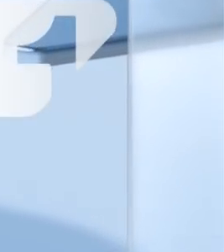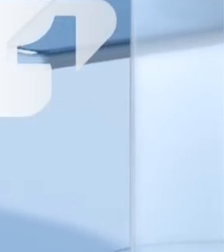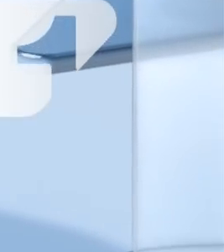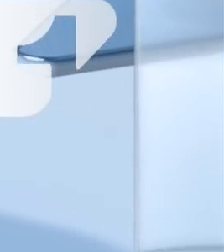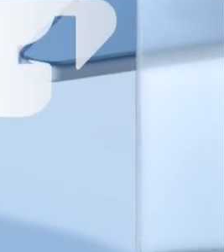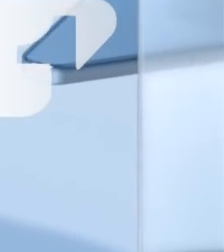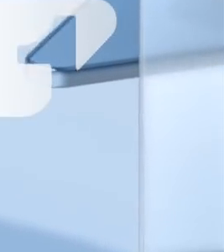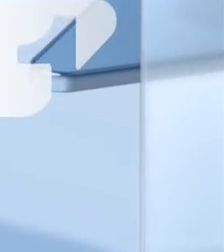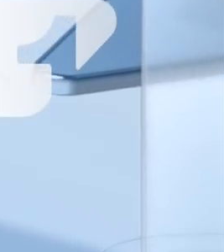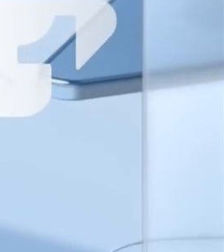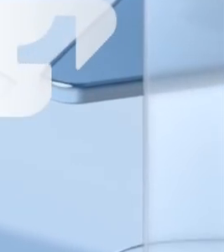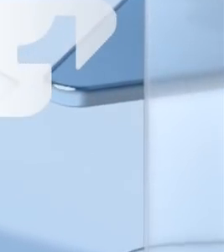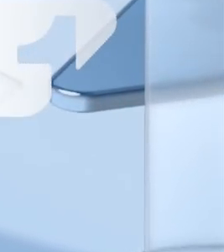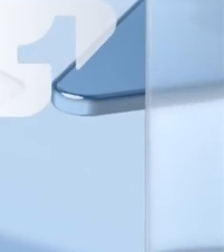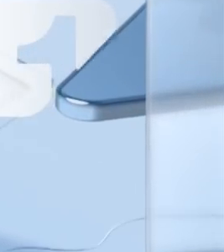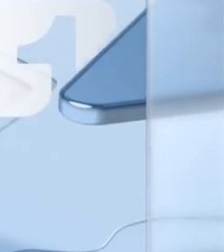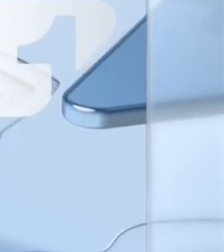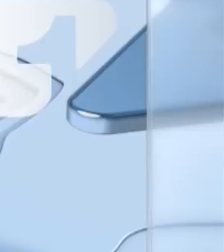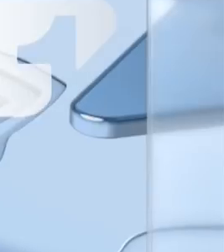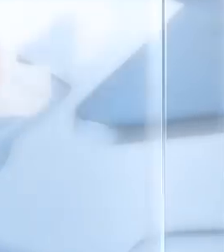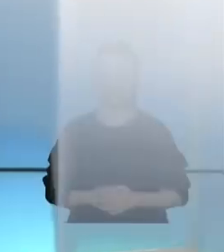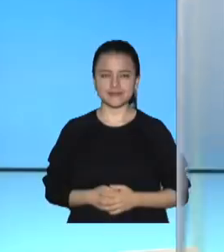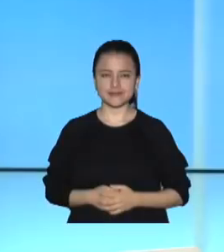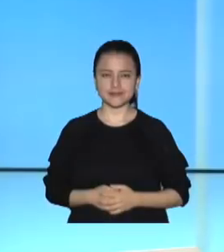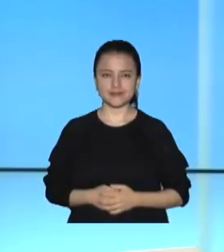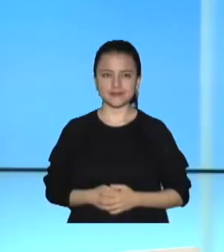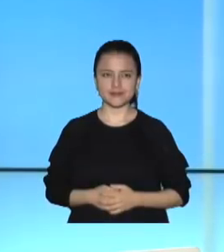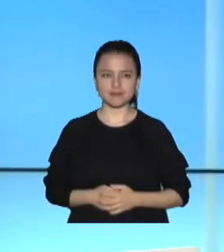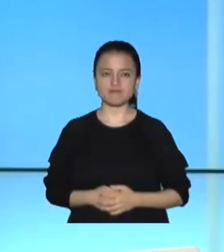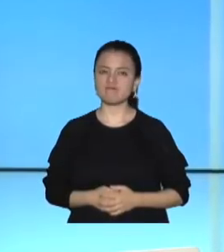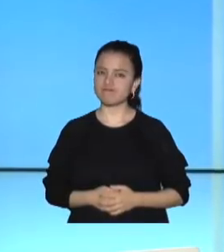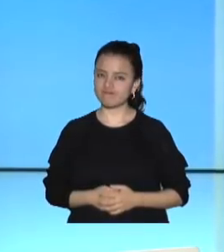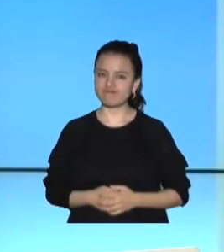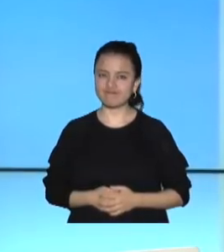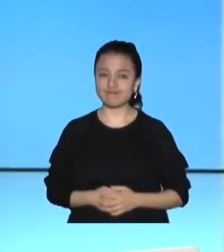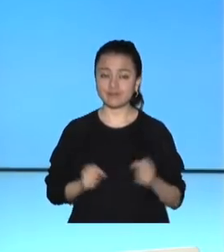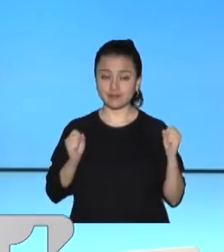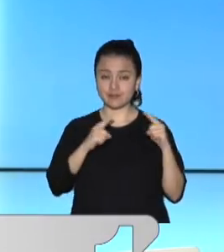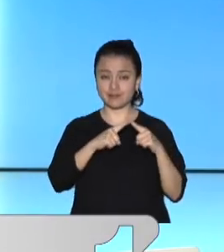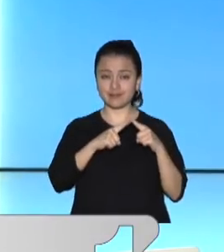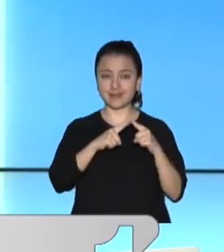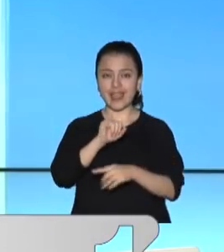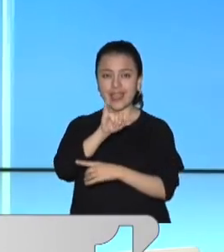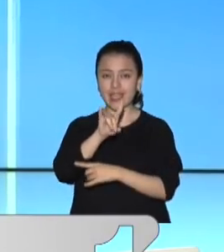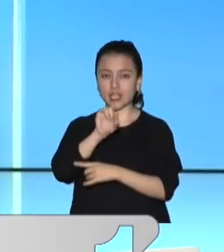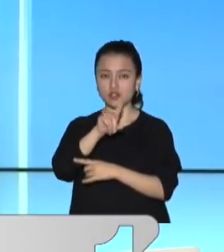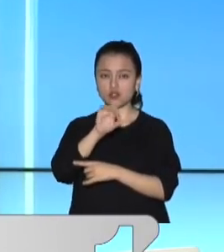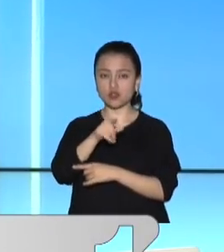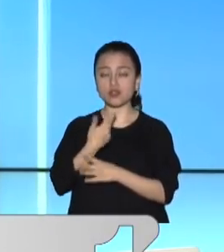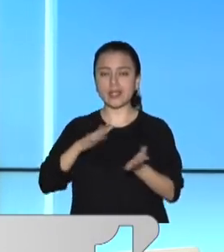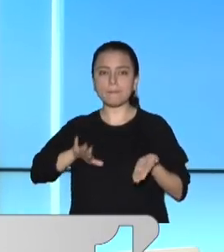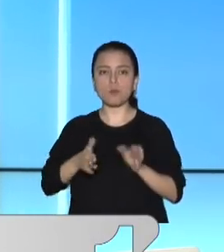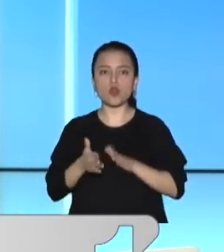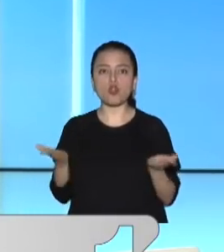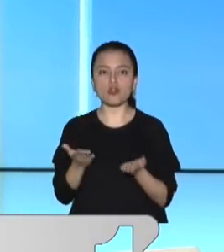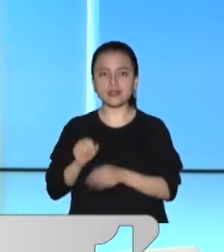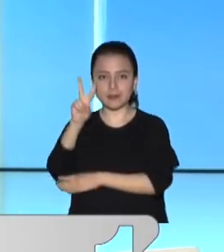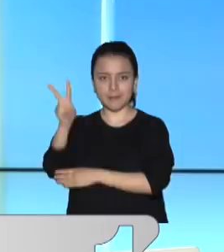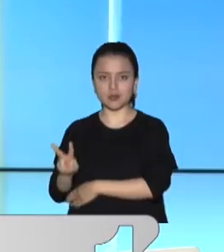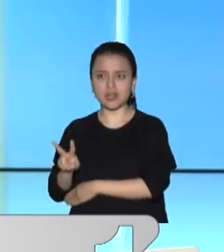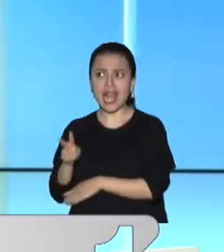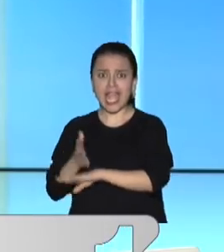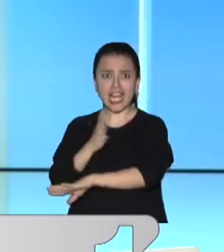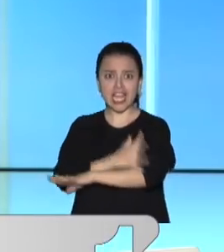Noticia en desarrollo en CMI. El guerrillero Jesús Santrich, abatido en Venezuela, se había fugado del